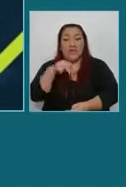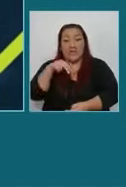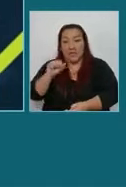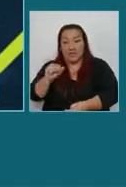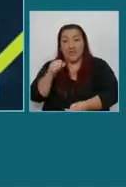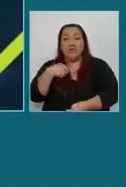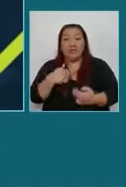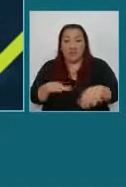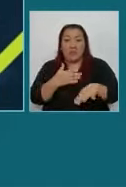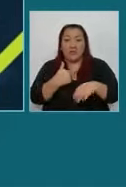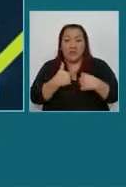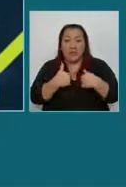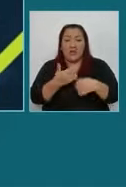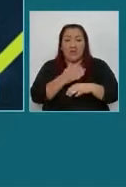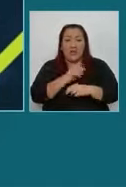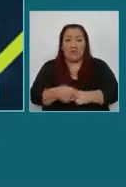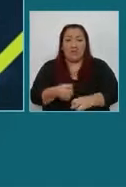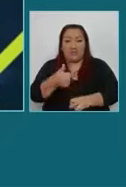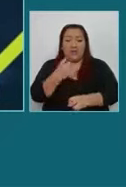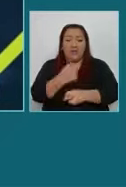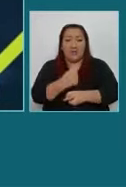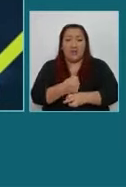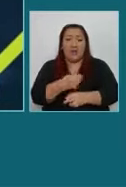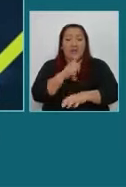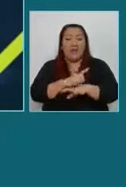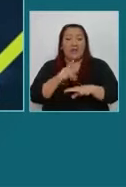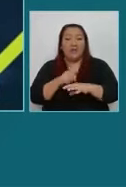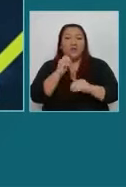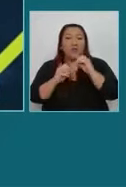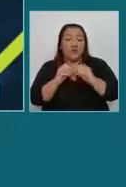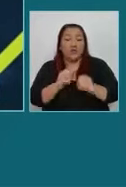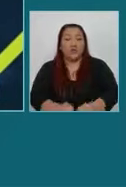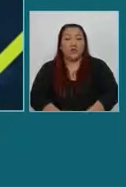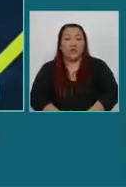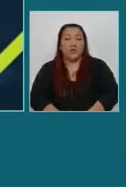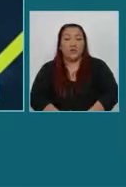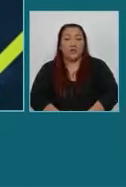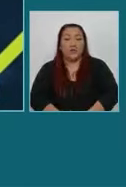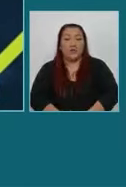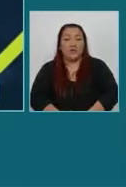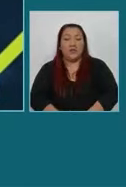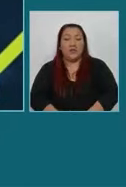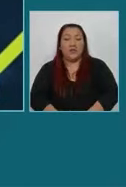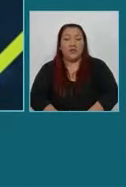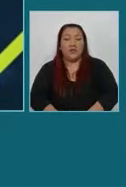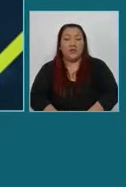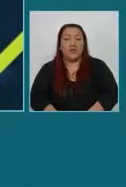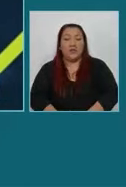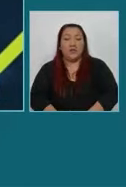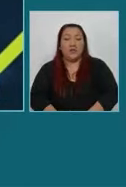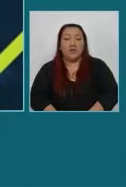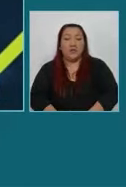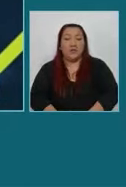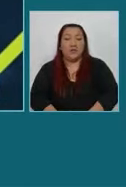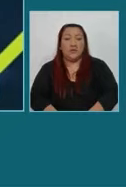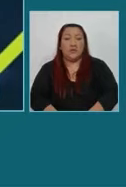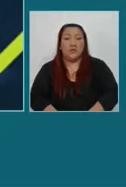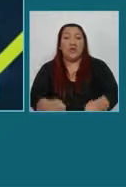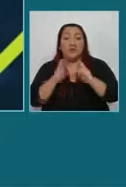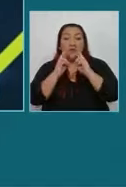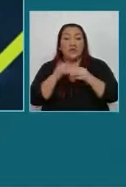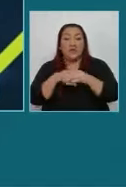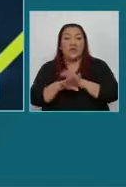Nosotros hemos tenido como principal función el desarrollo de soluciones tecnológicas con el objetivo de responder a las necesidades estratégicas en